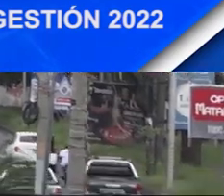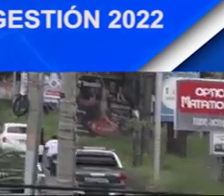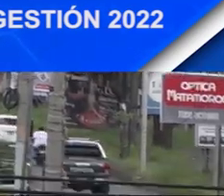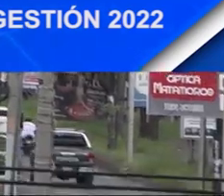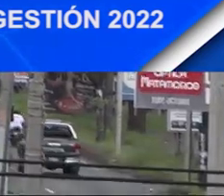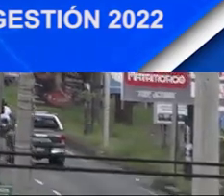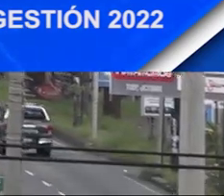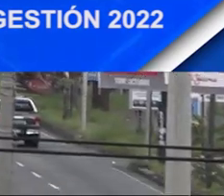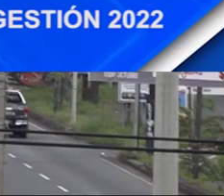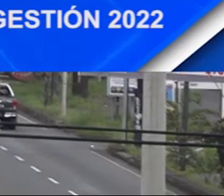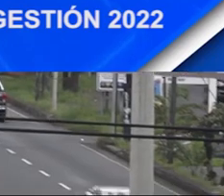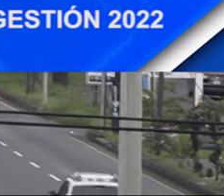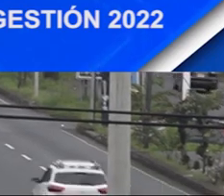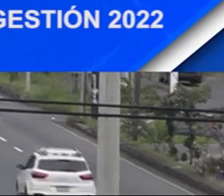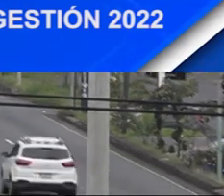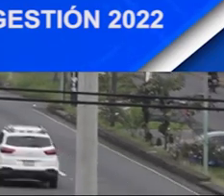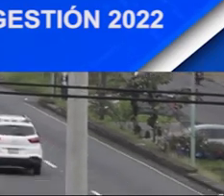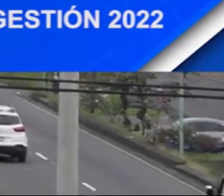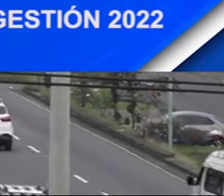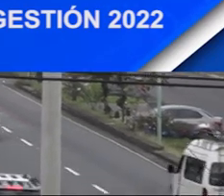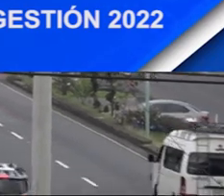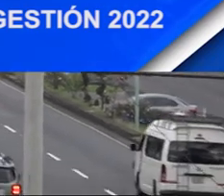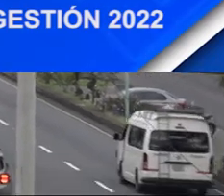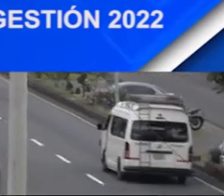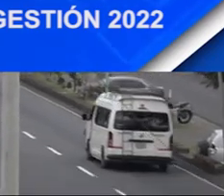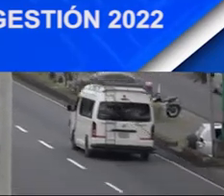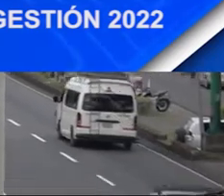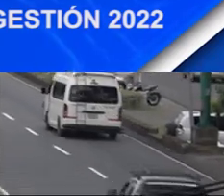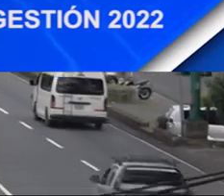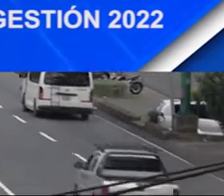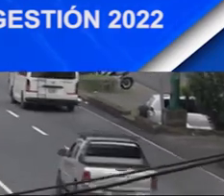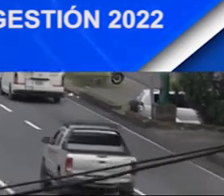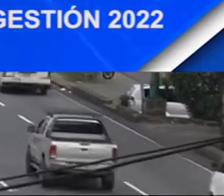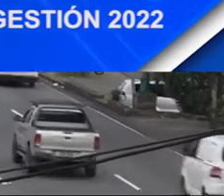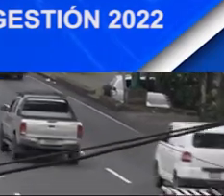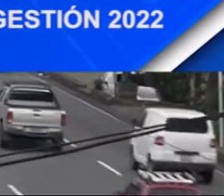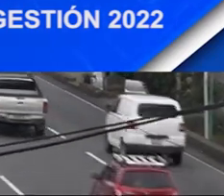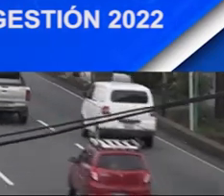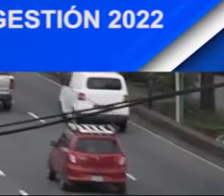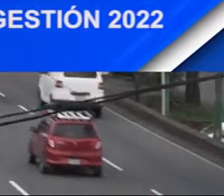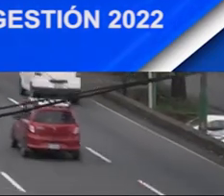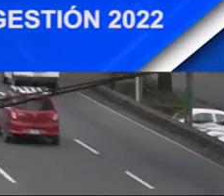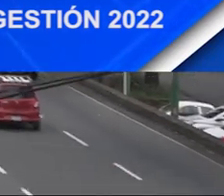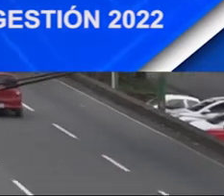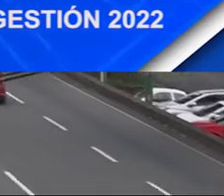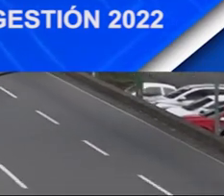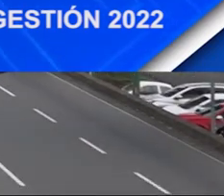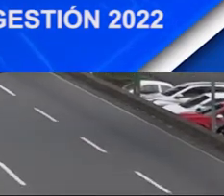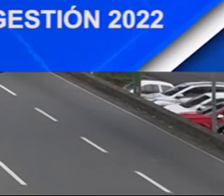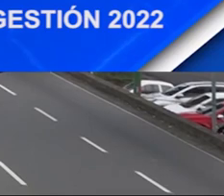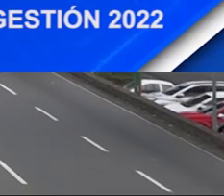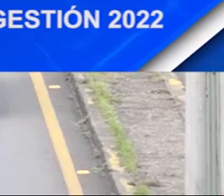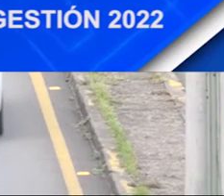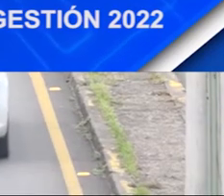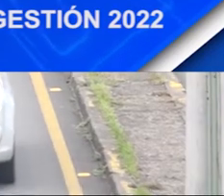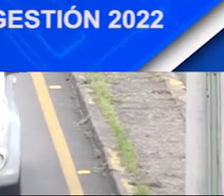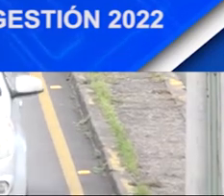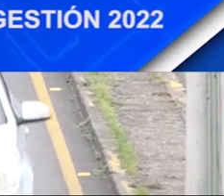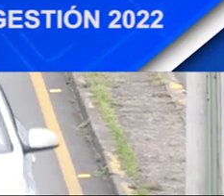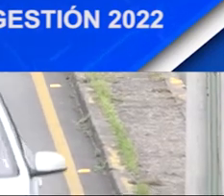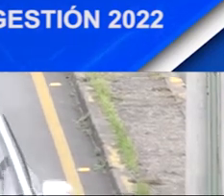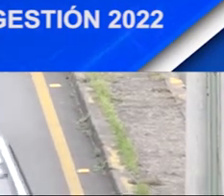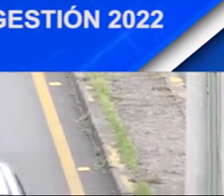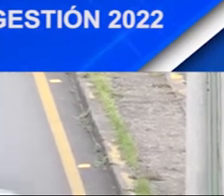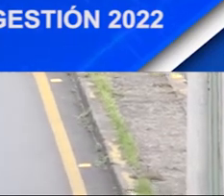su director Denis Membreño, en la que destacó importantes avances y uno de ellos es el haber logrado salir de